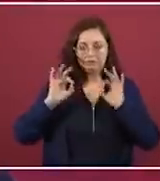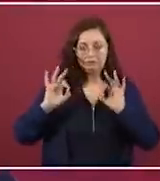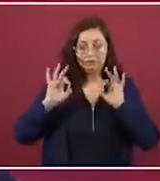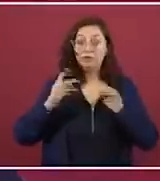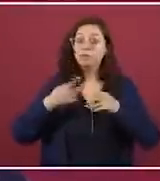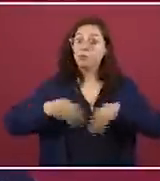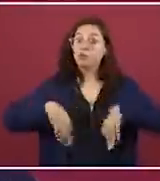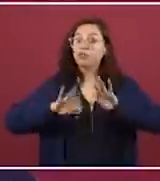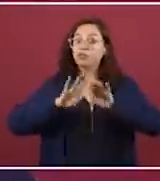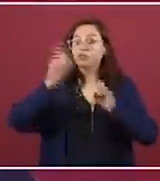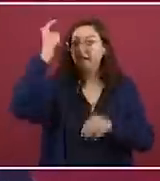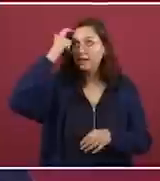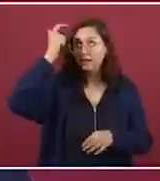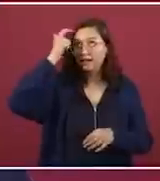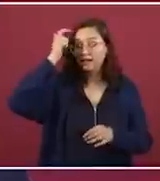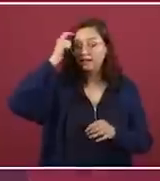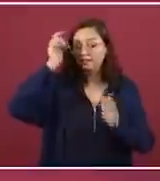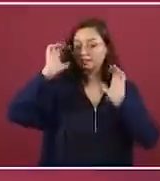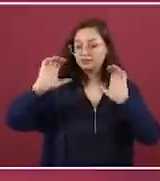cabeza, porque